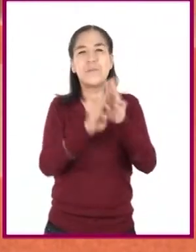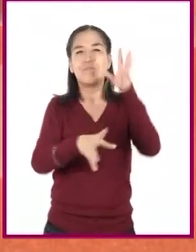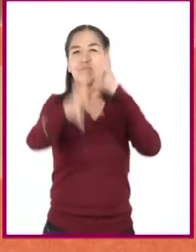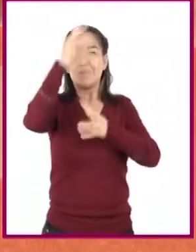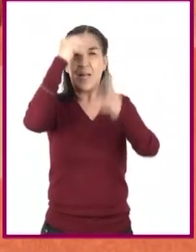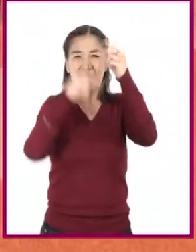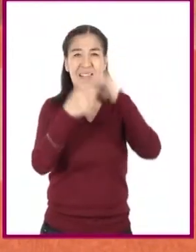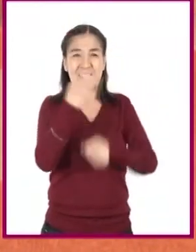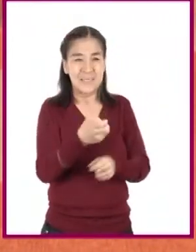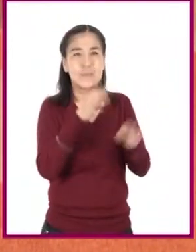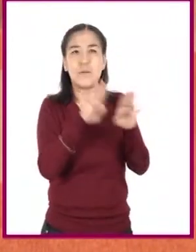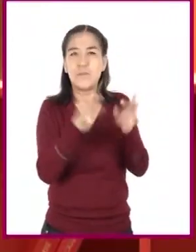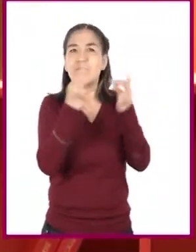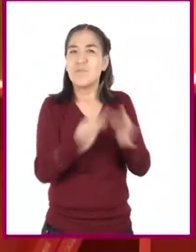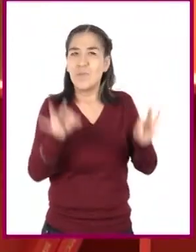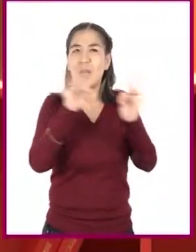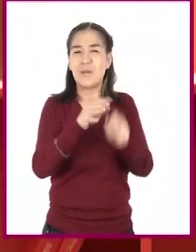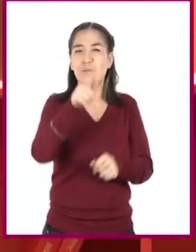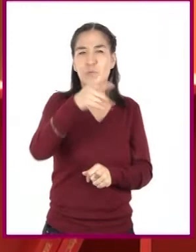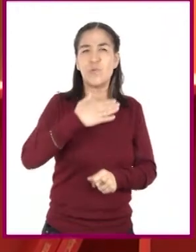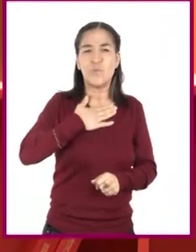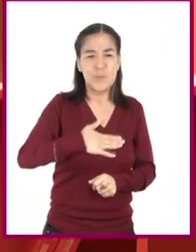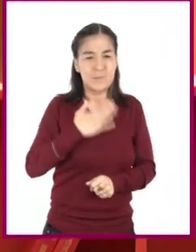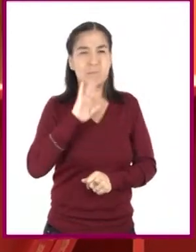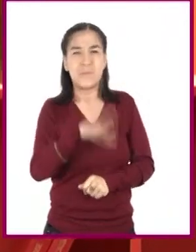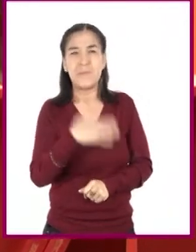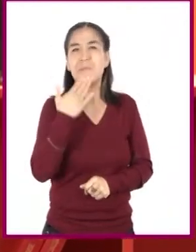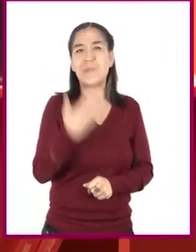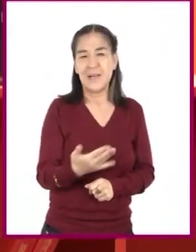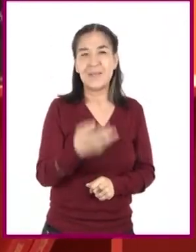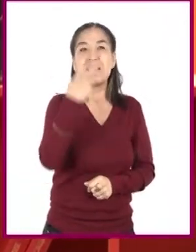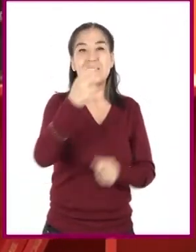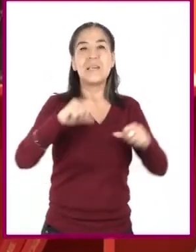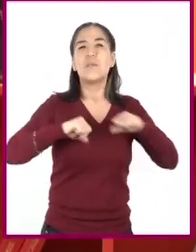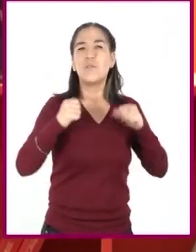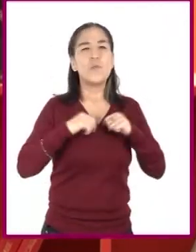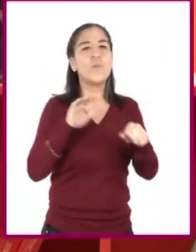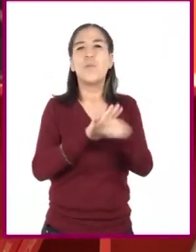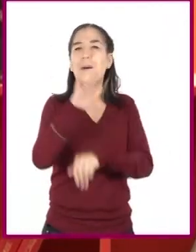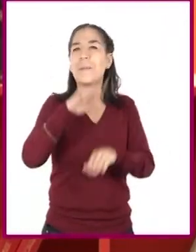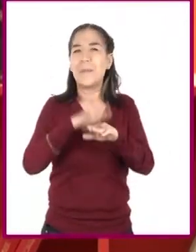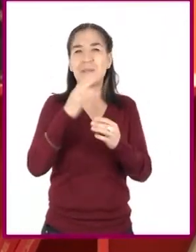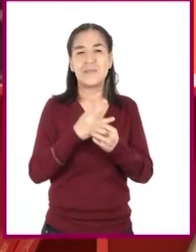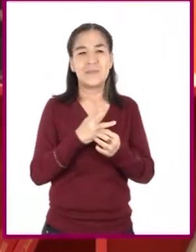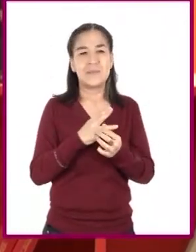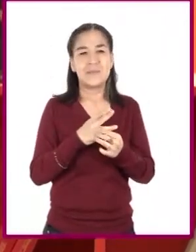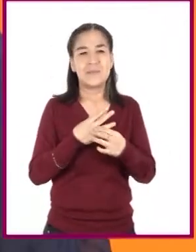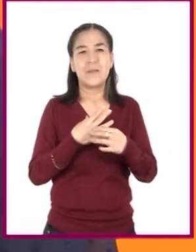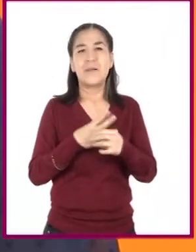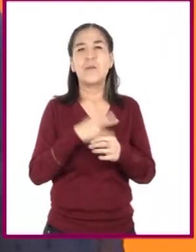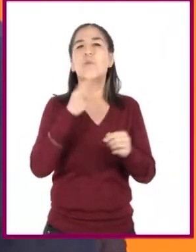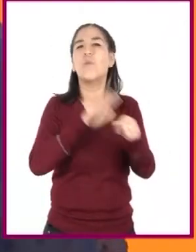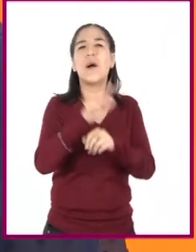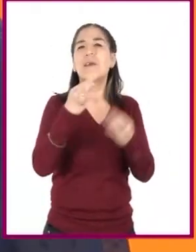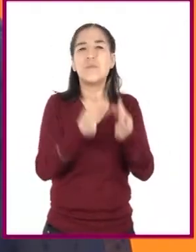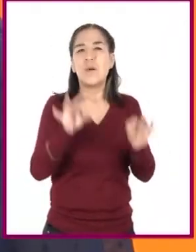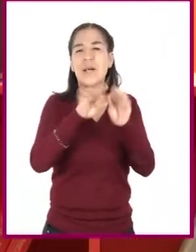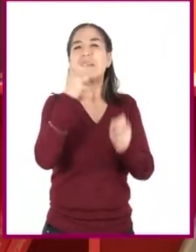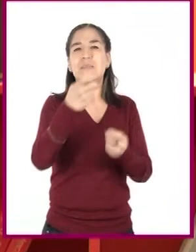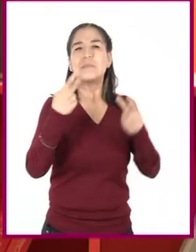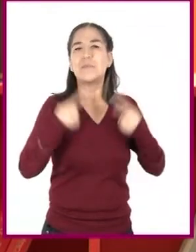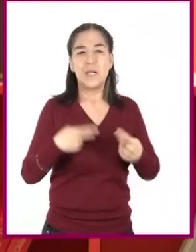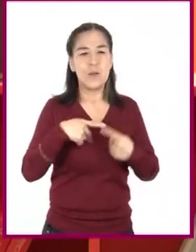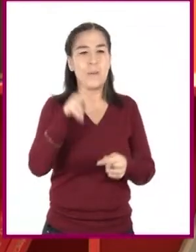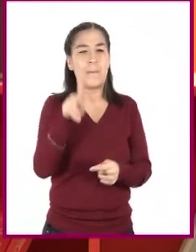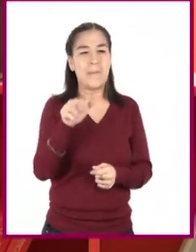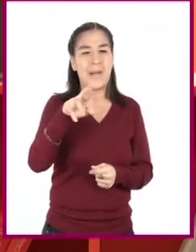justo. En la adolescencia, uno de los grupos de pertenencia más importante para ti son tus pares. Personas que